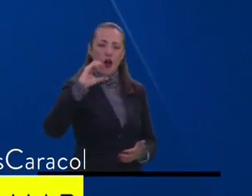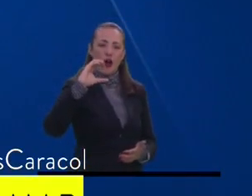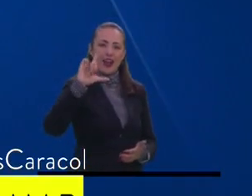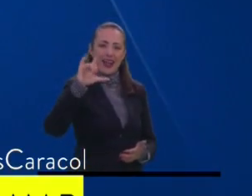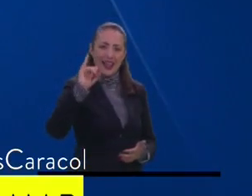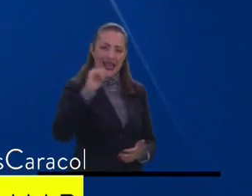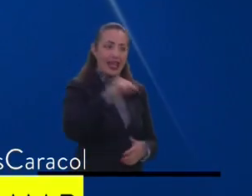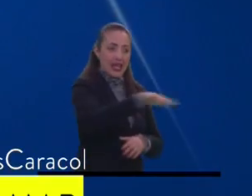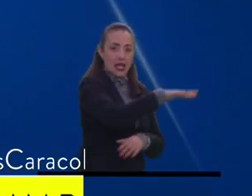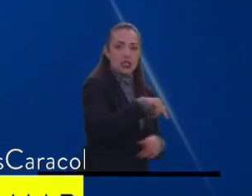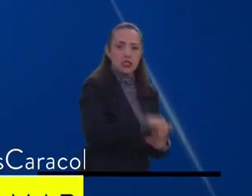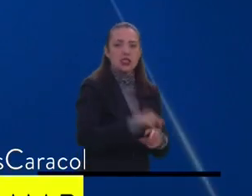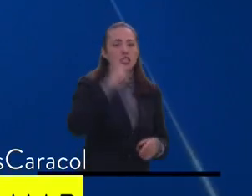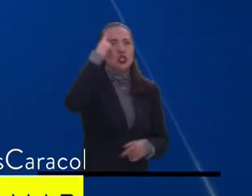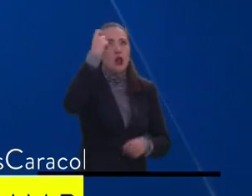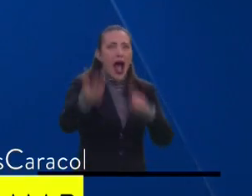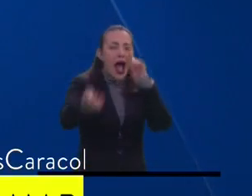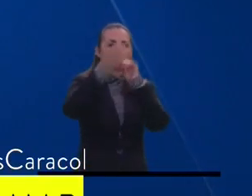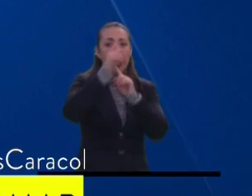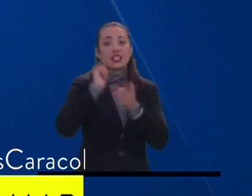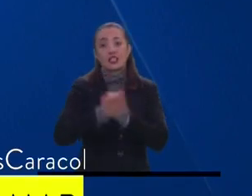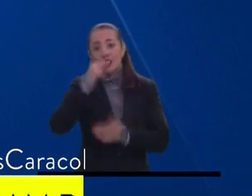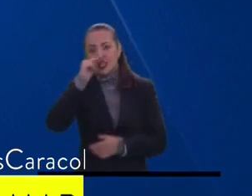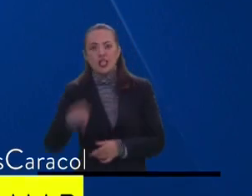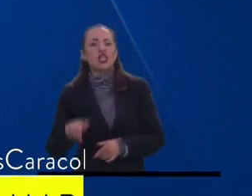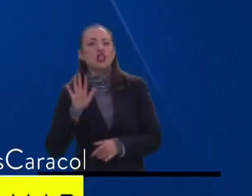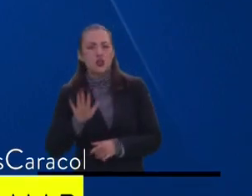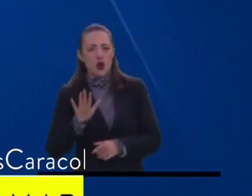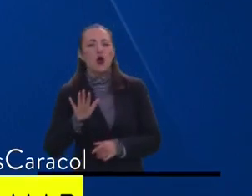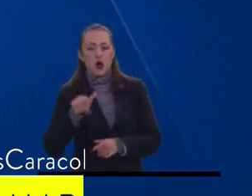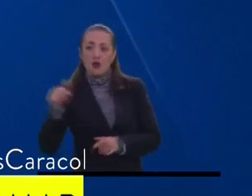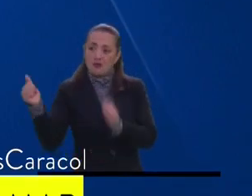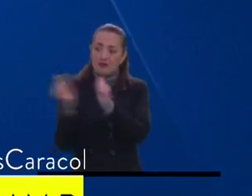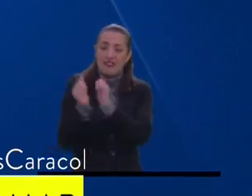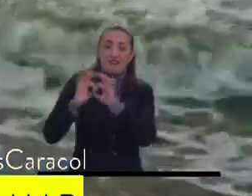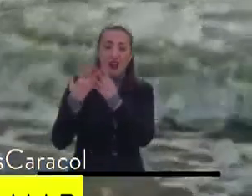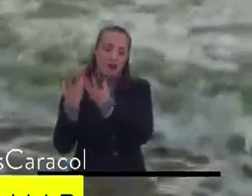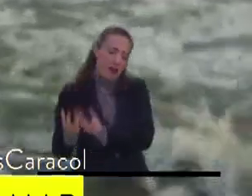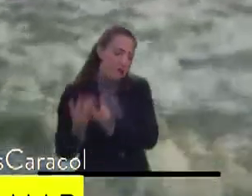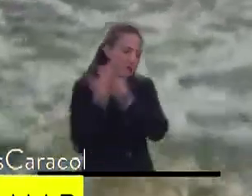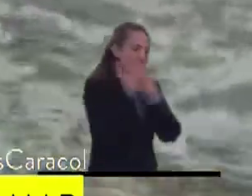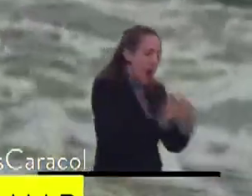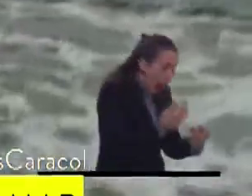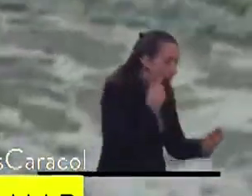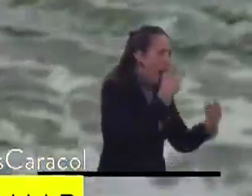pequeño de 8 años que junto a su familia viajó desde Medellín para conocer el mar.